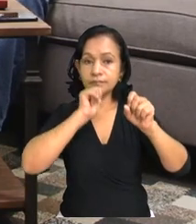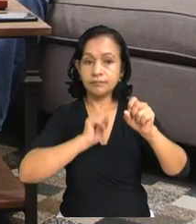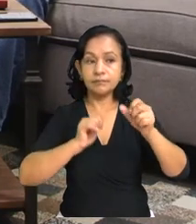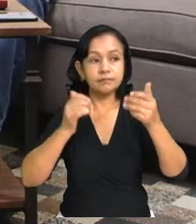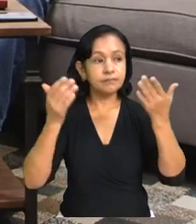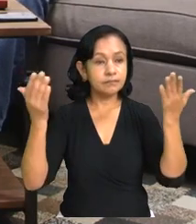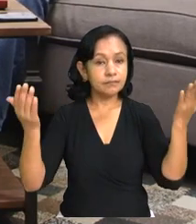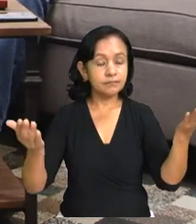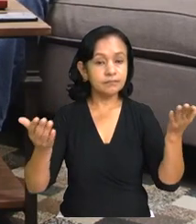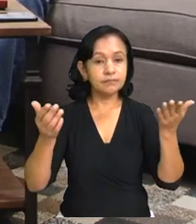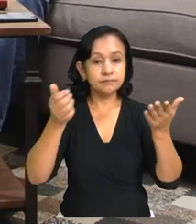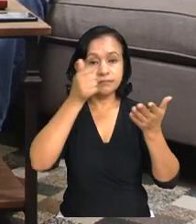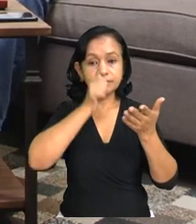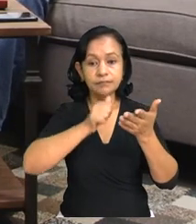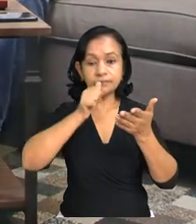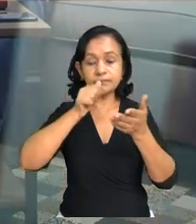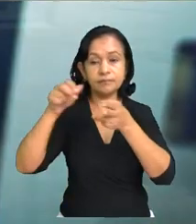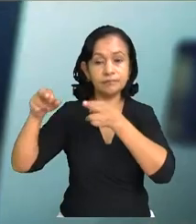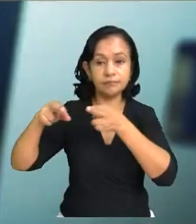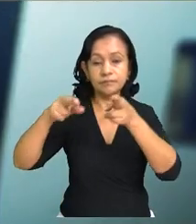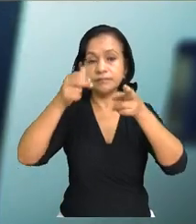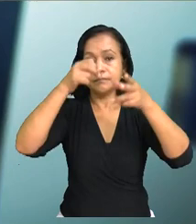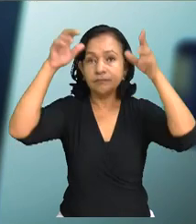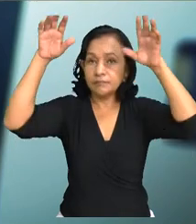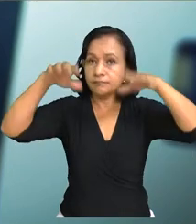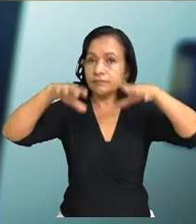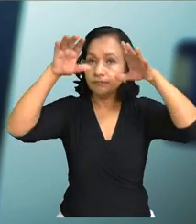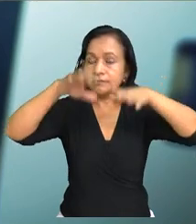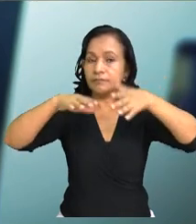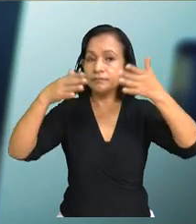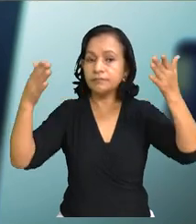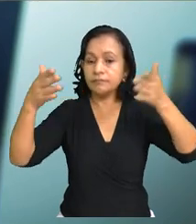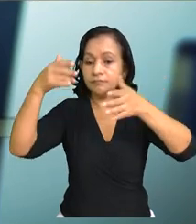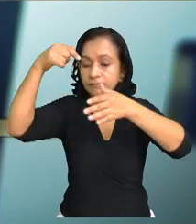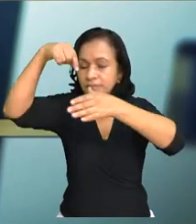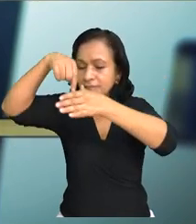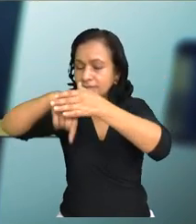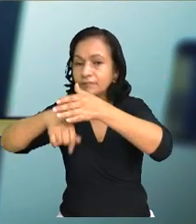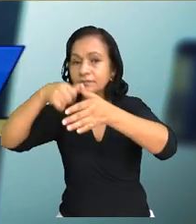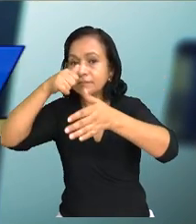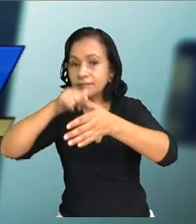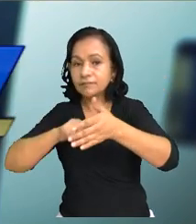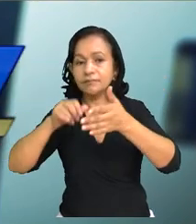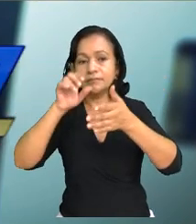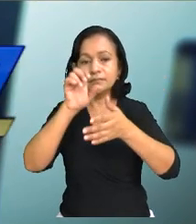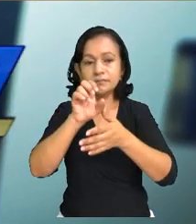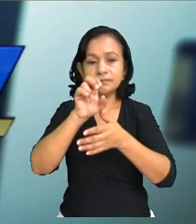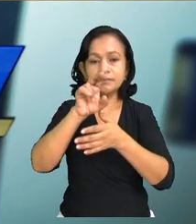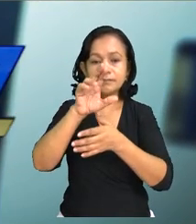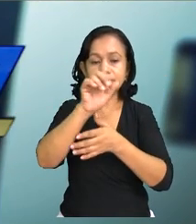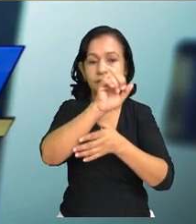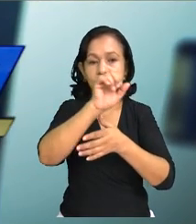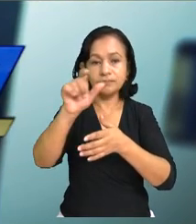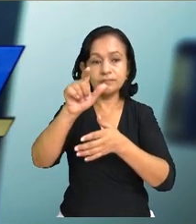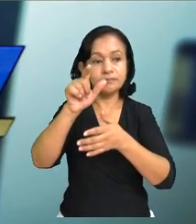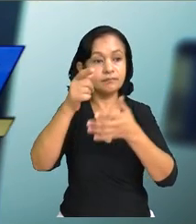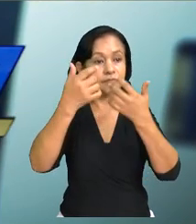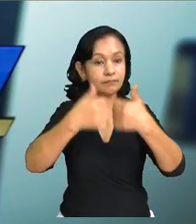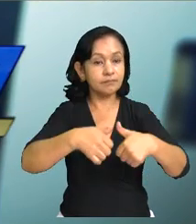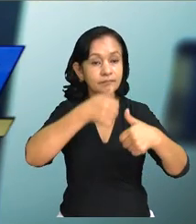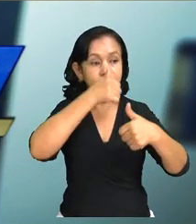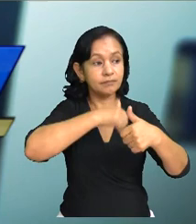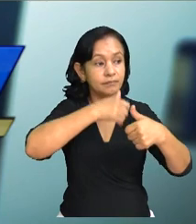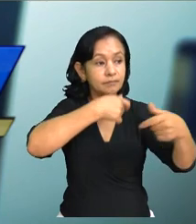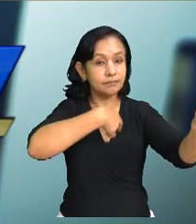subterránea, aguas superficiales, el agua que llueve, régimen de lluvia. ENACAL, que explota el agua para asegurar